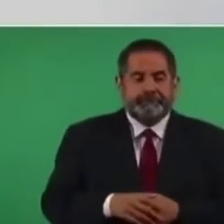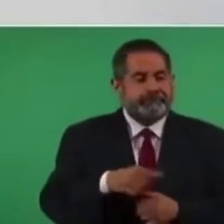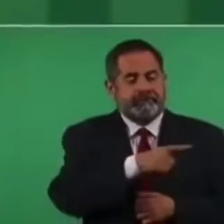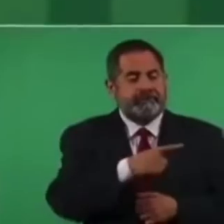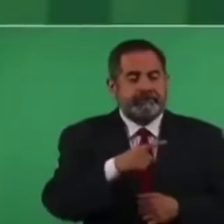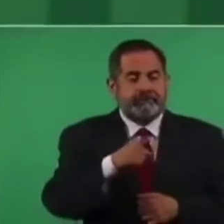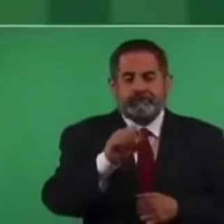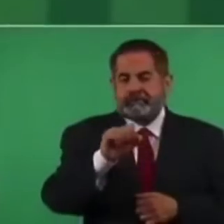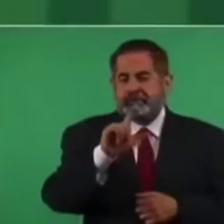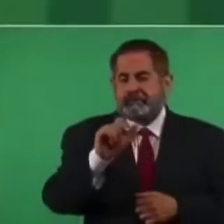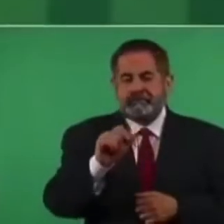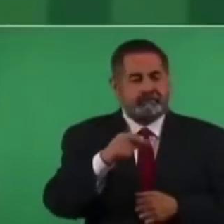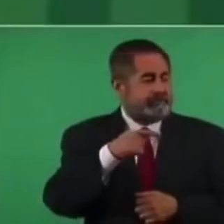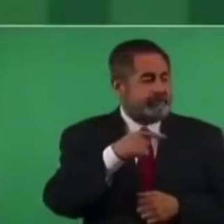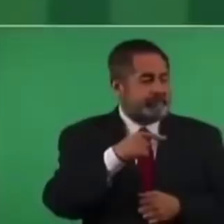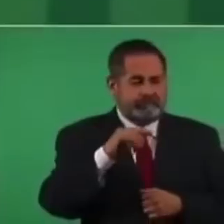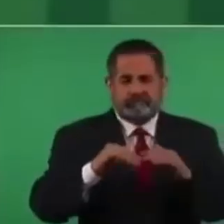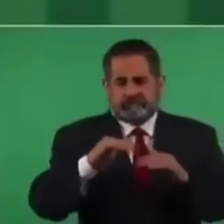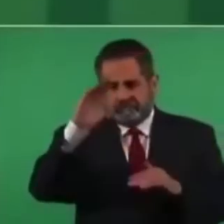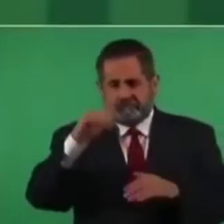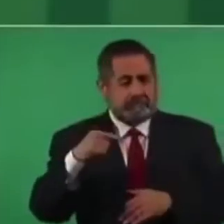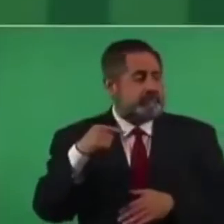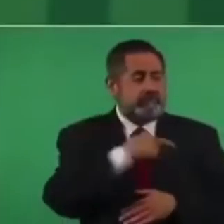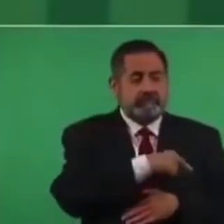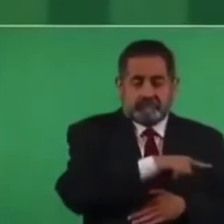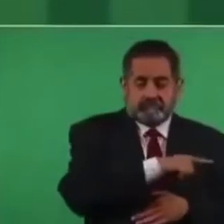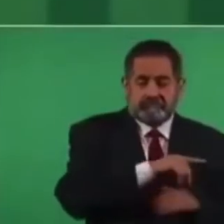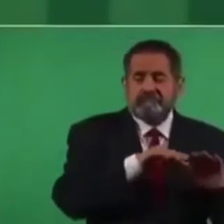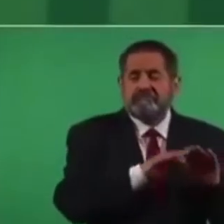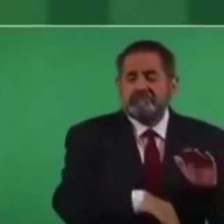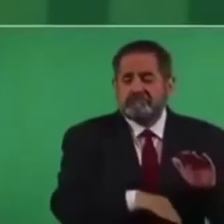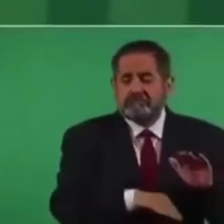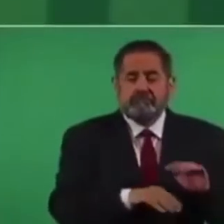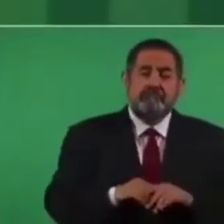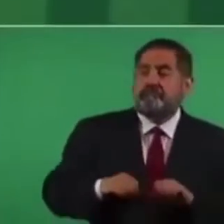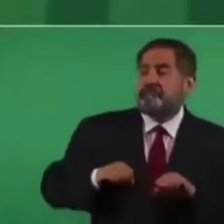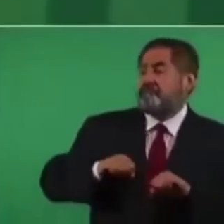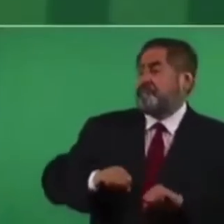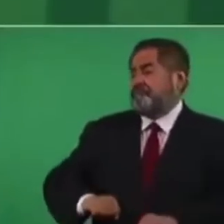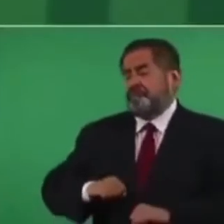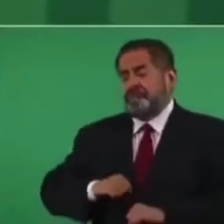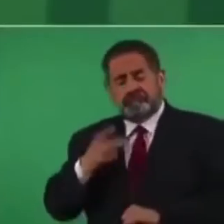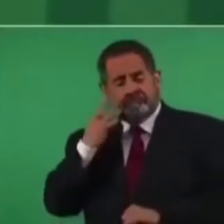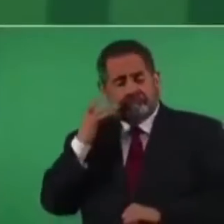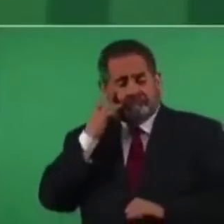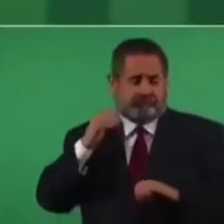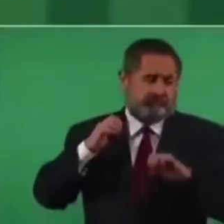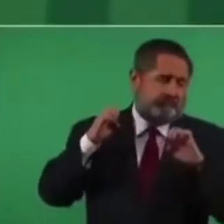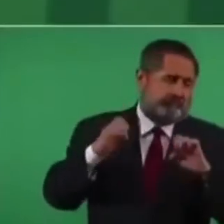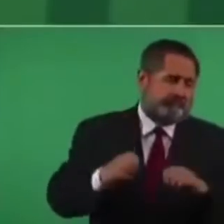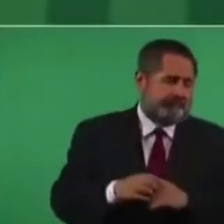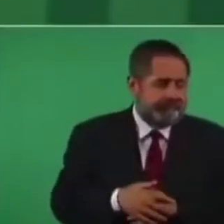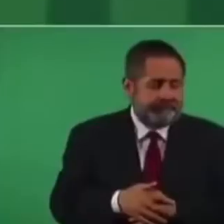que carlos slim pero tienen ínfulas de